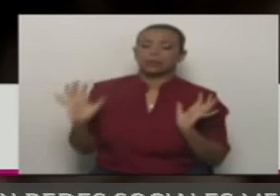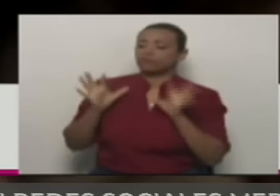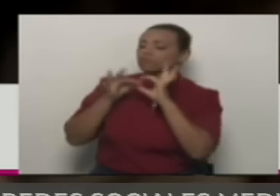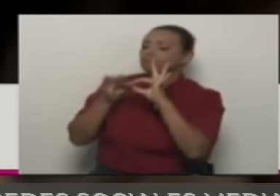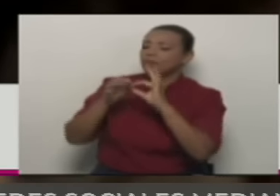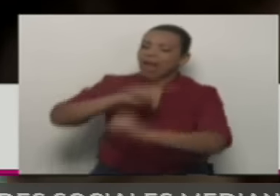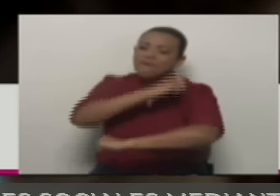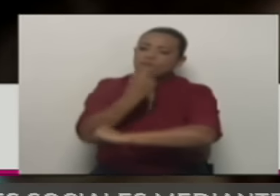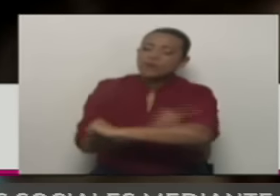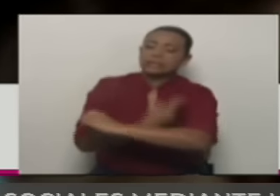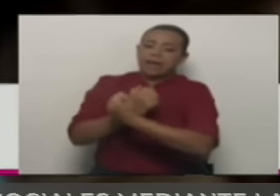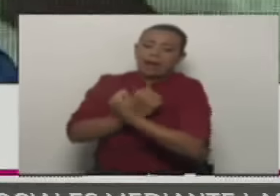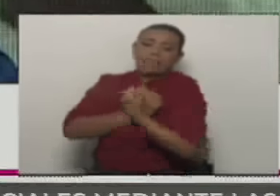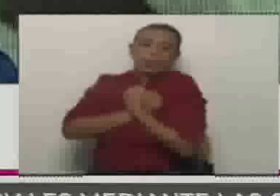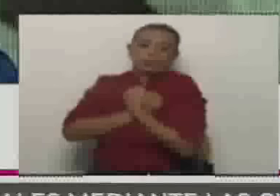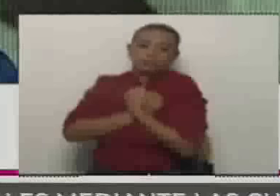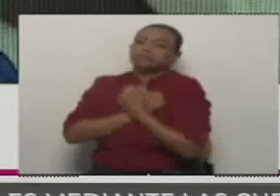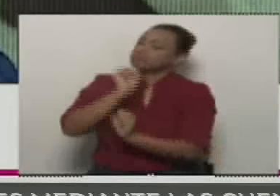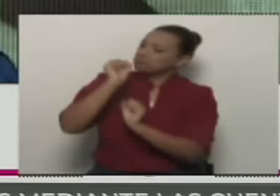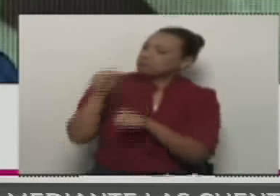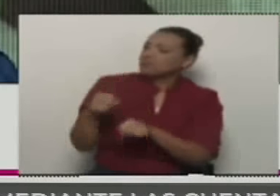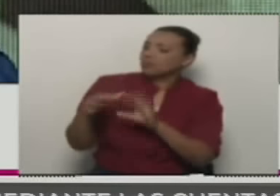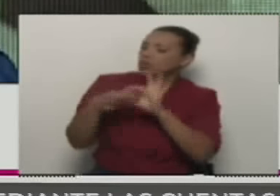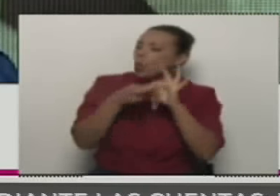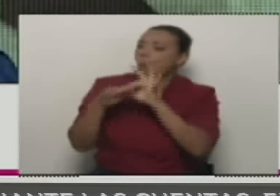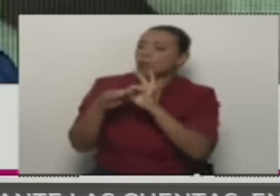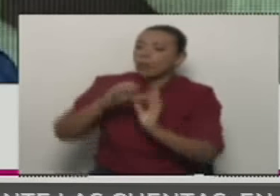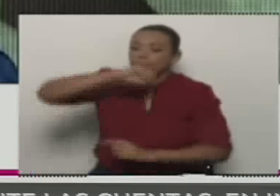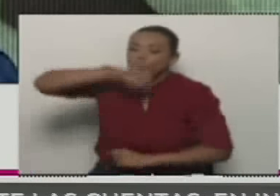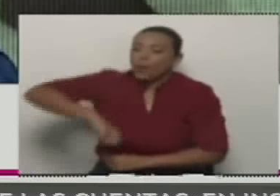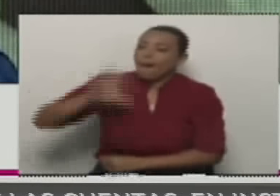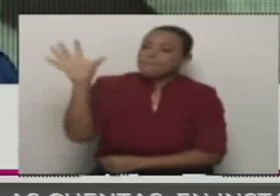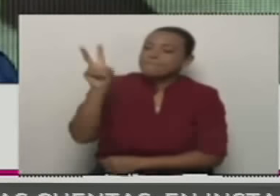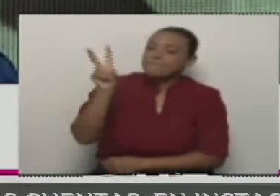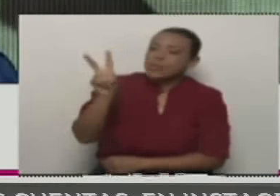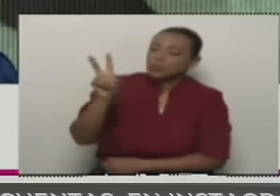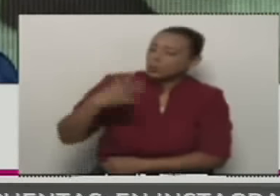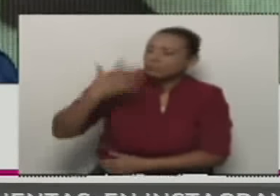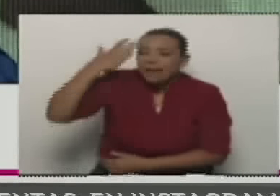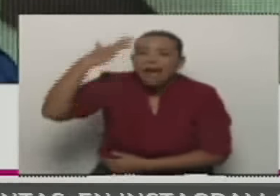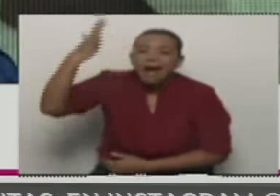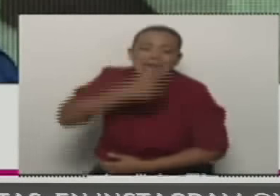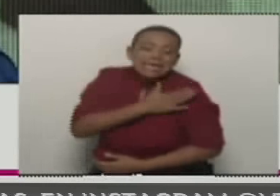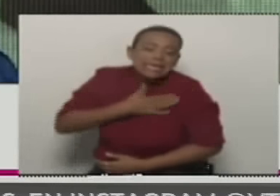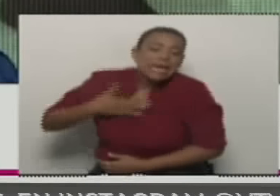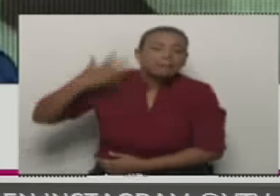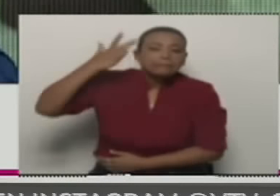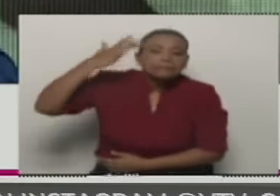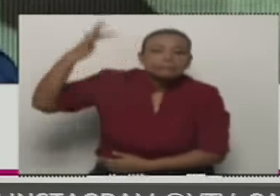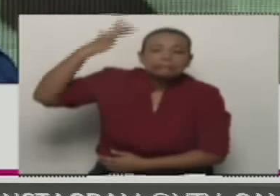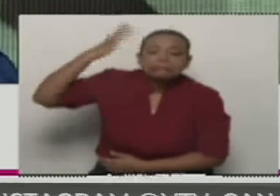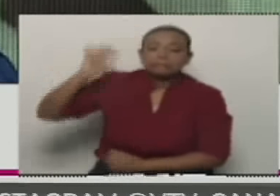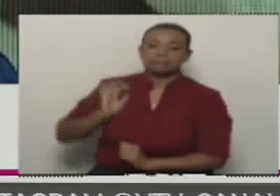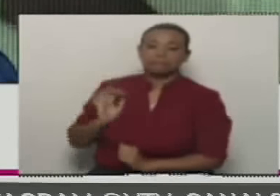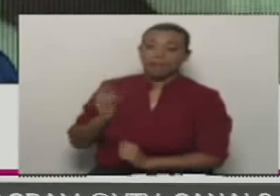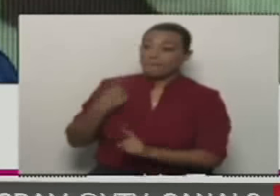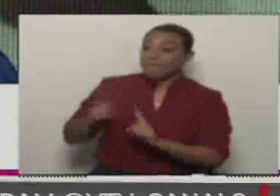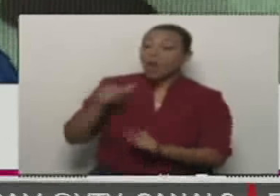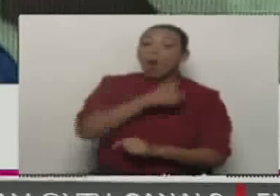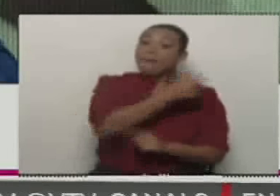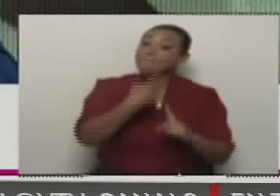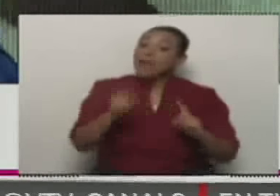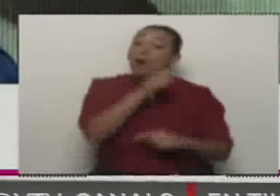fuerza del amor por nuestro país y las grandes aspiraciones del futuro, ¿verdad? Pero cada quien es